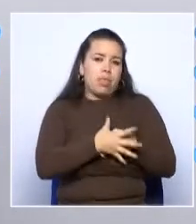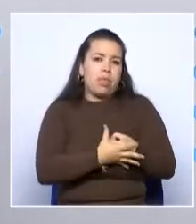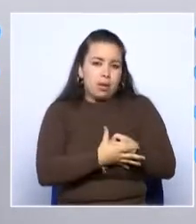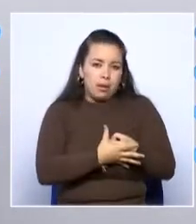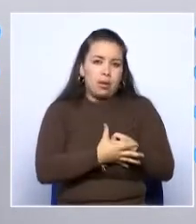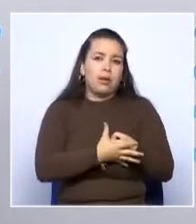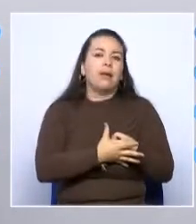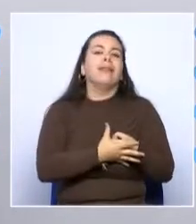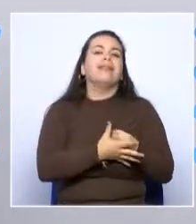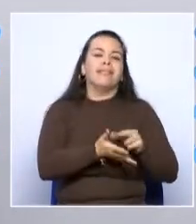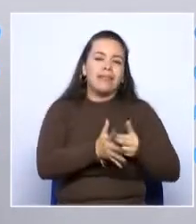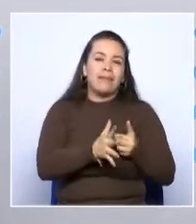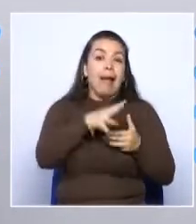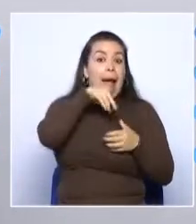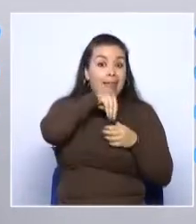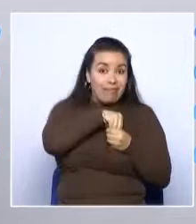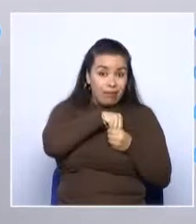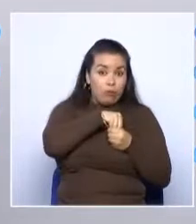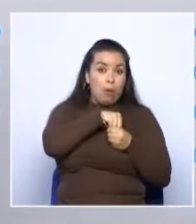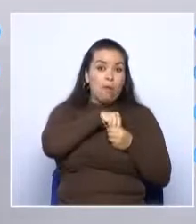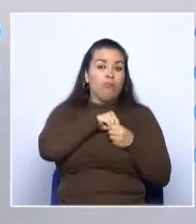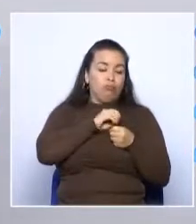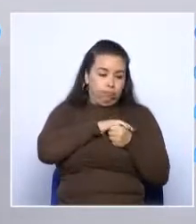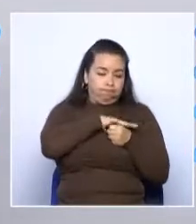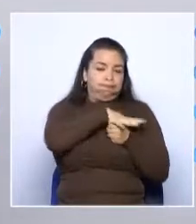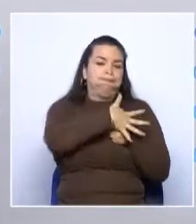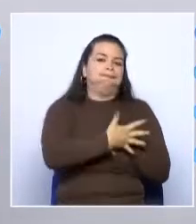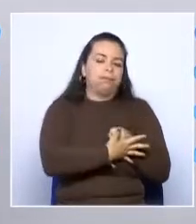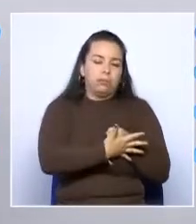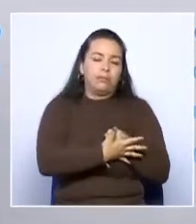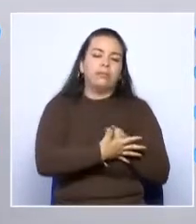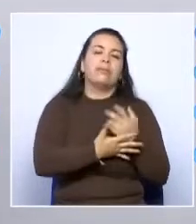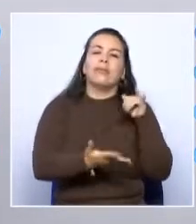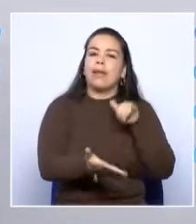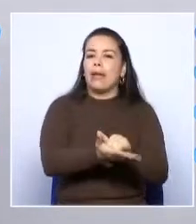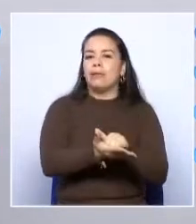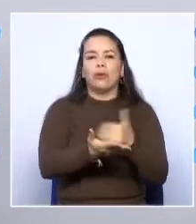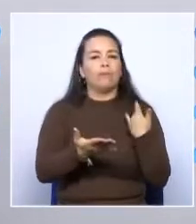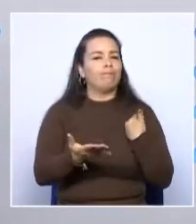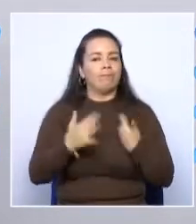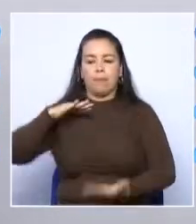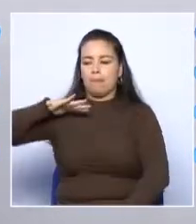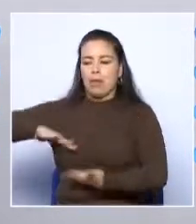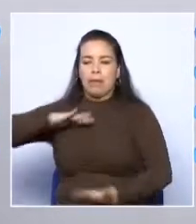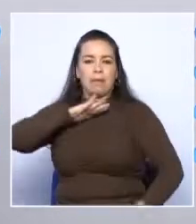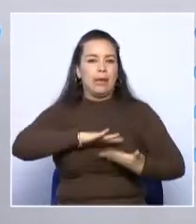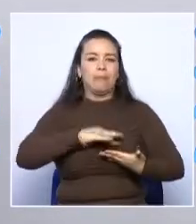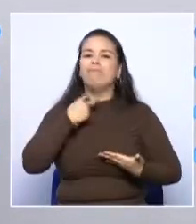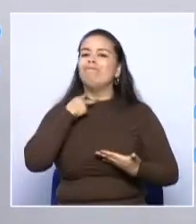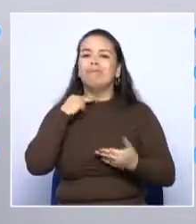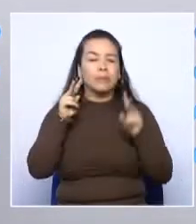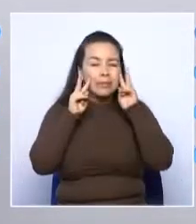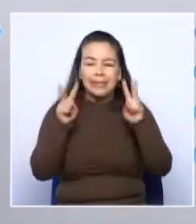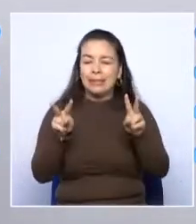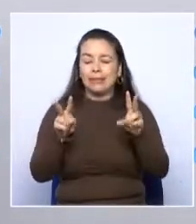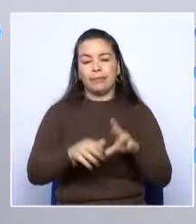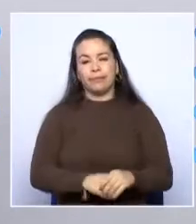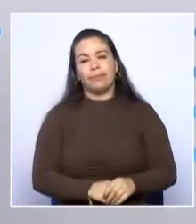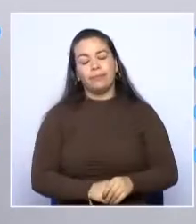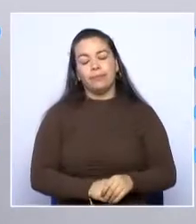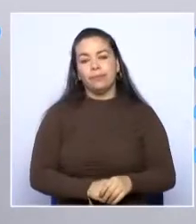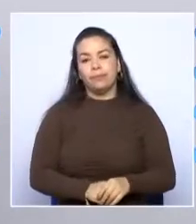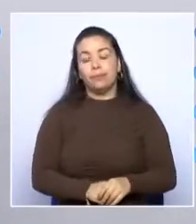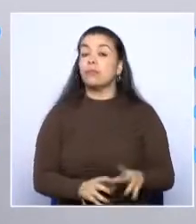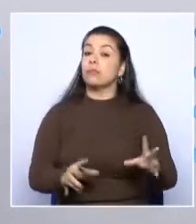está rota dentro de la cápsula que formó el organismo. Y eso no lo alcanza a ver la mamografía, ¿sí? Y también vemos,